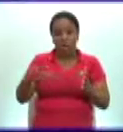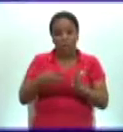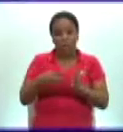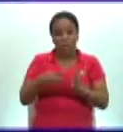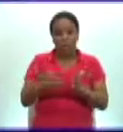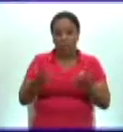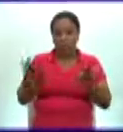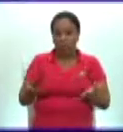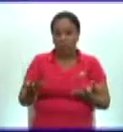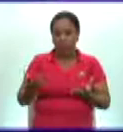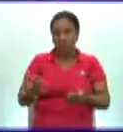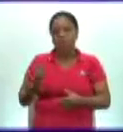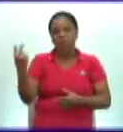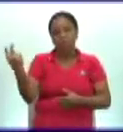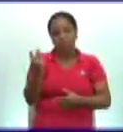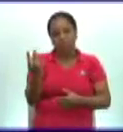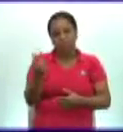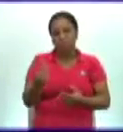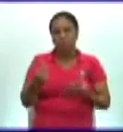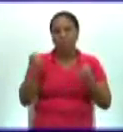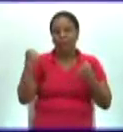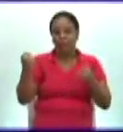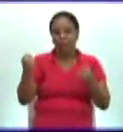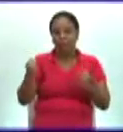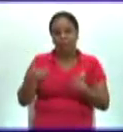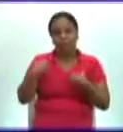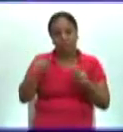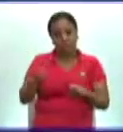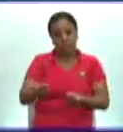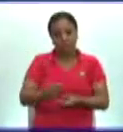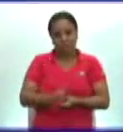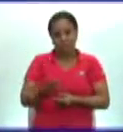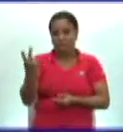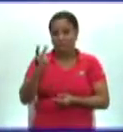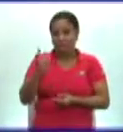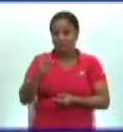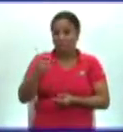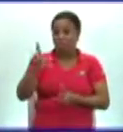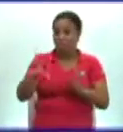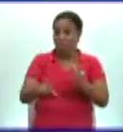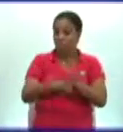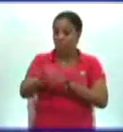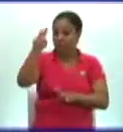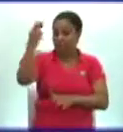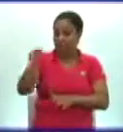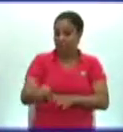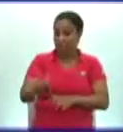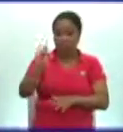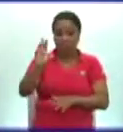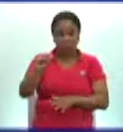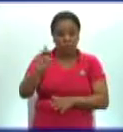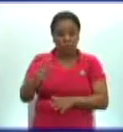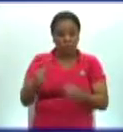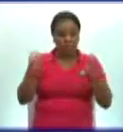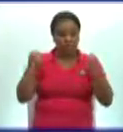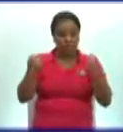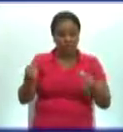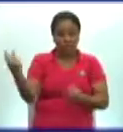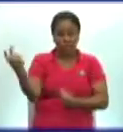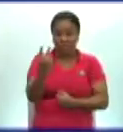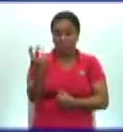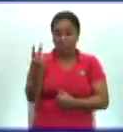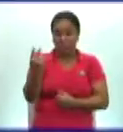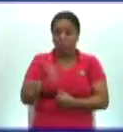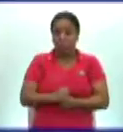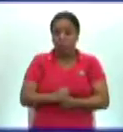duplica la fuerza que se aplica sobre la pelota. La segunda ley de Newton nos dice que si la fuerza es el doble, el valor